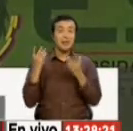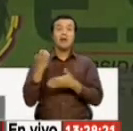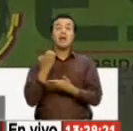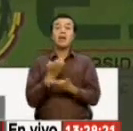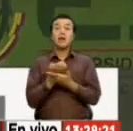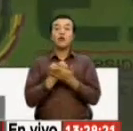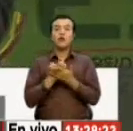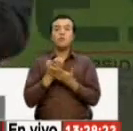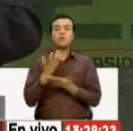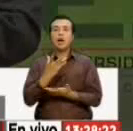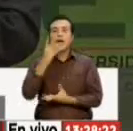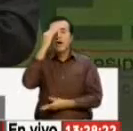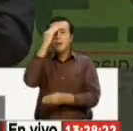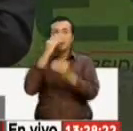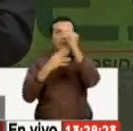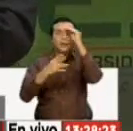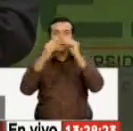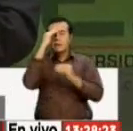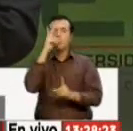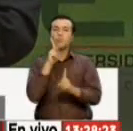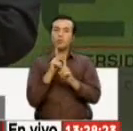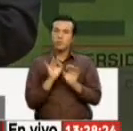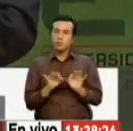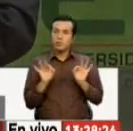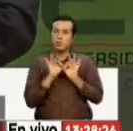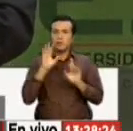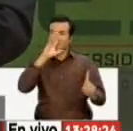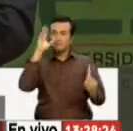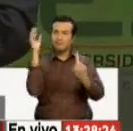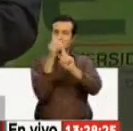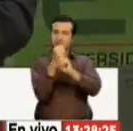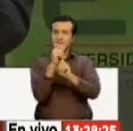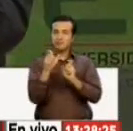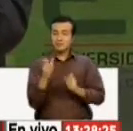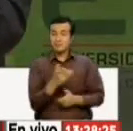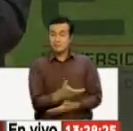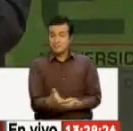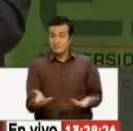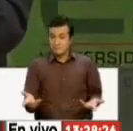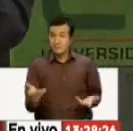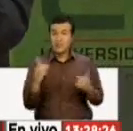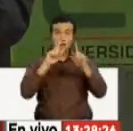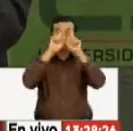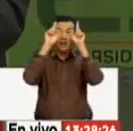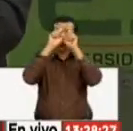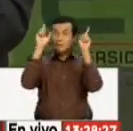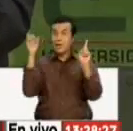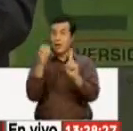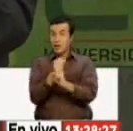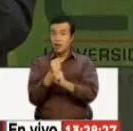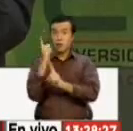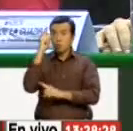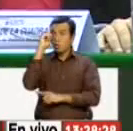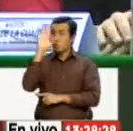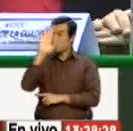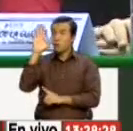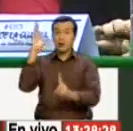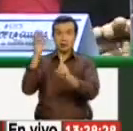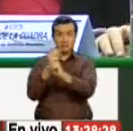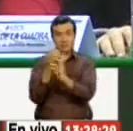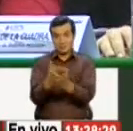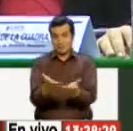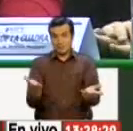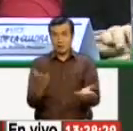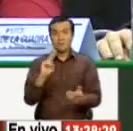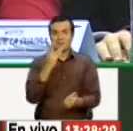de aprendizaje. Este es el factor clave para el éxito de las personas, las empresas y los gobiernos. La